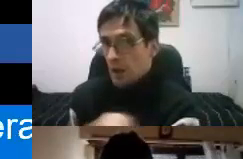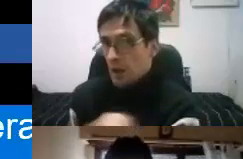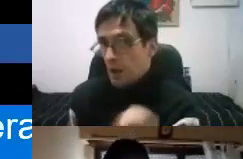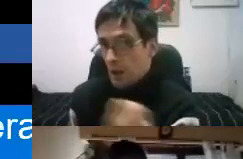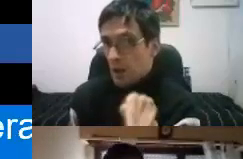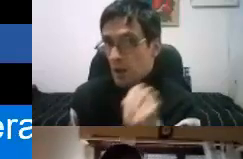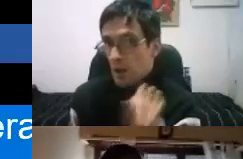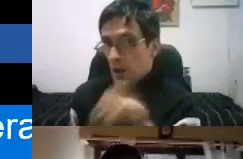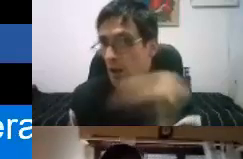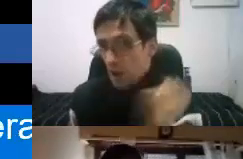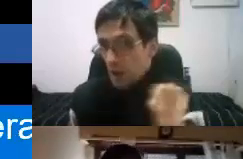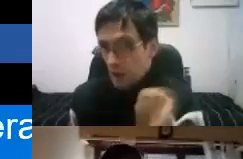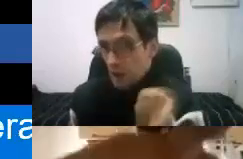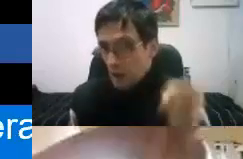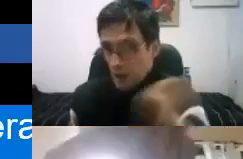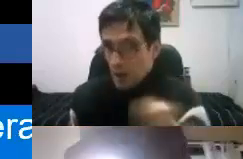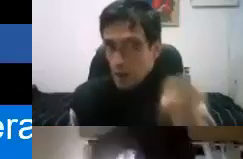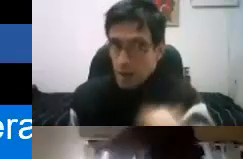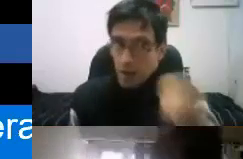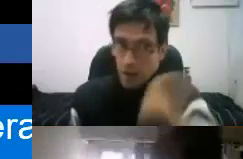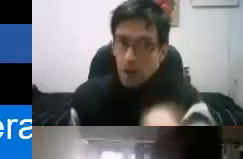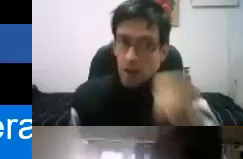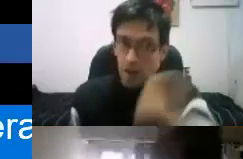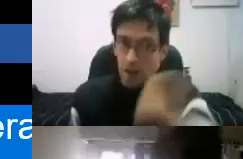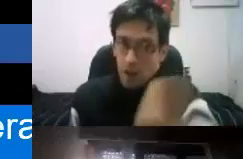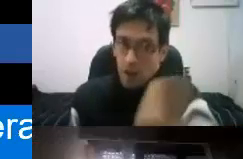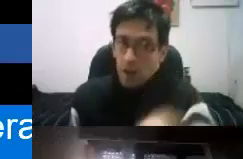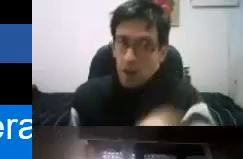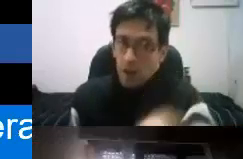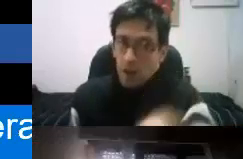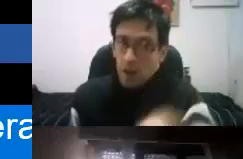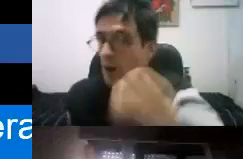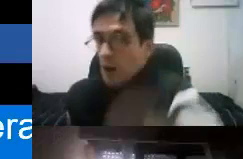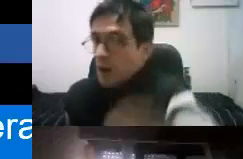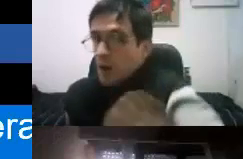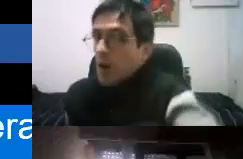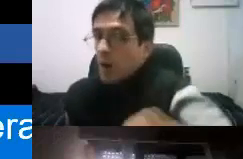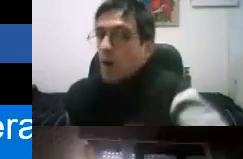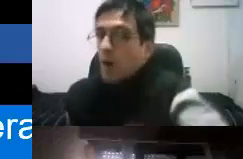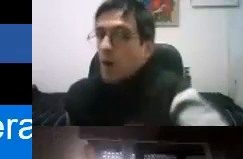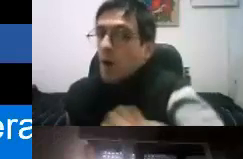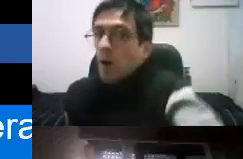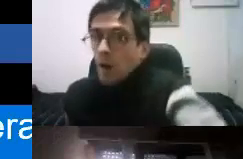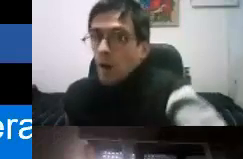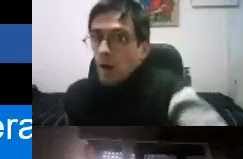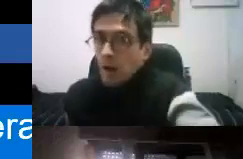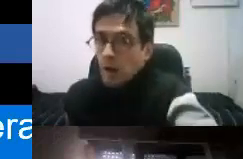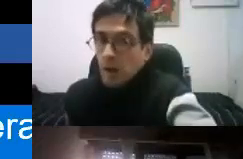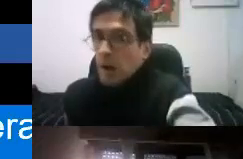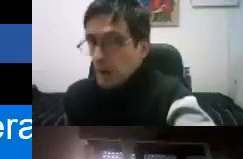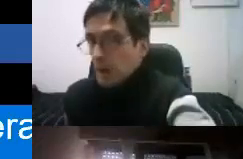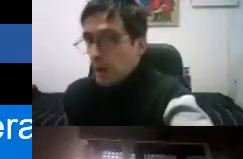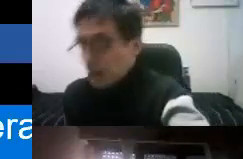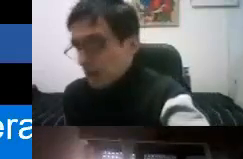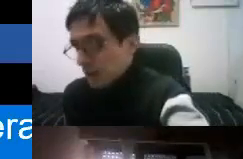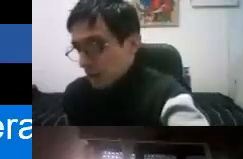la razonabilidad externa de la ley, es más compleja que la anterior. Se da en principio como razonabilidad